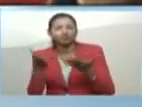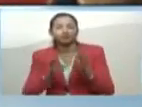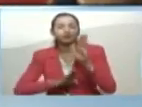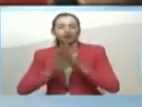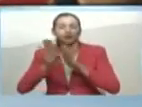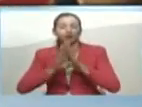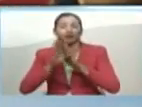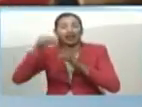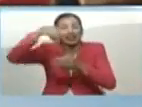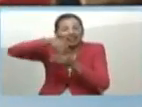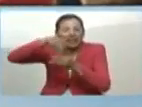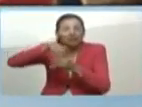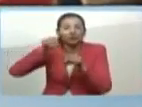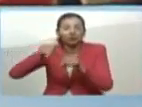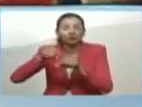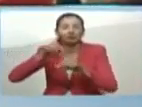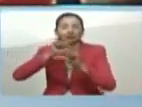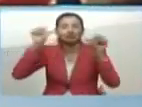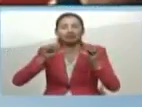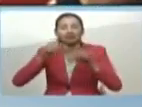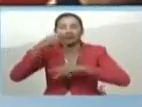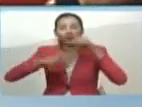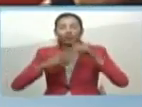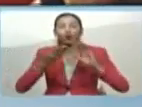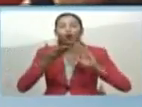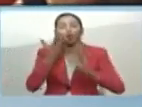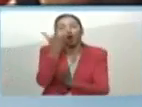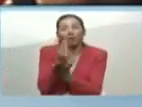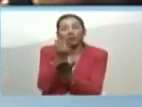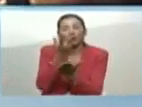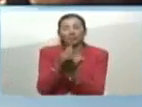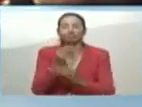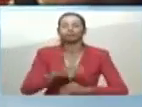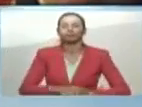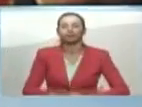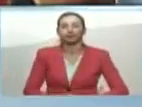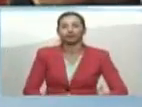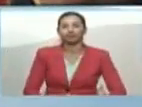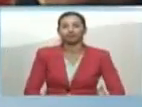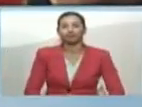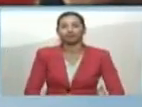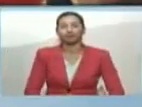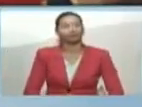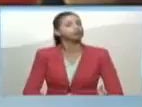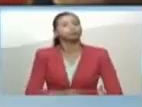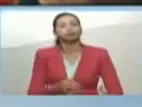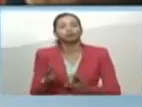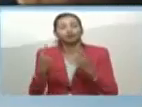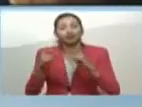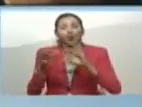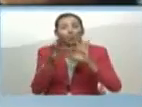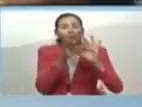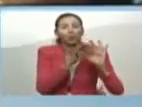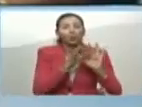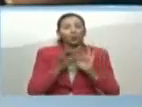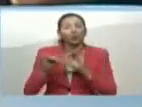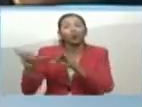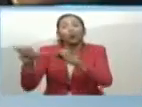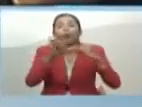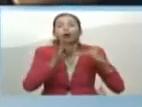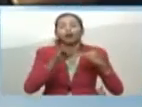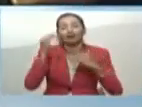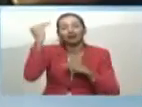desarrollo endógeno, el sistema productivo comunal. Entonces, es preciso aquí, identificando con la unificación de criterios de todos los